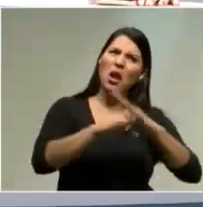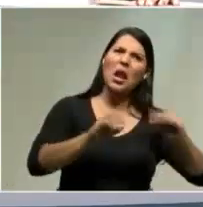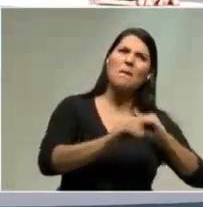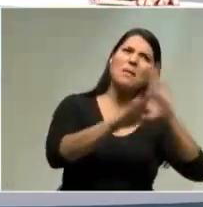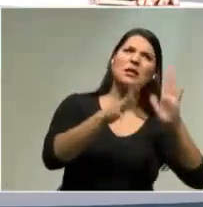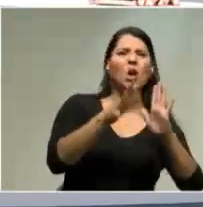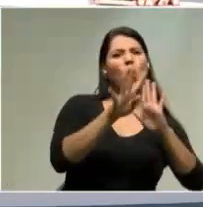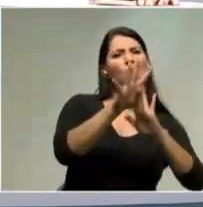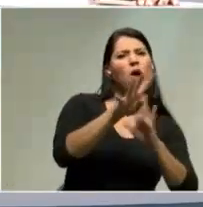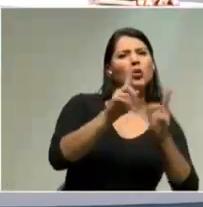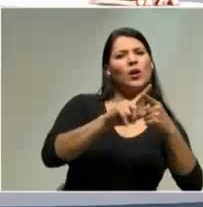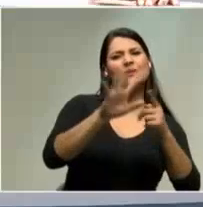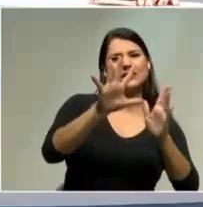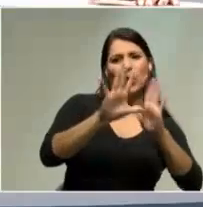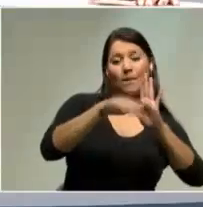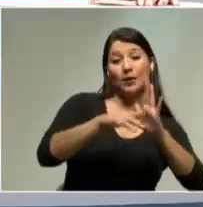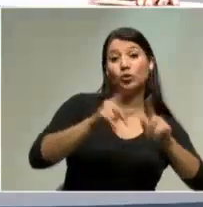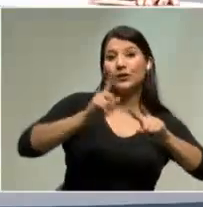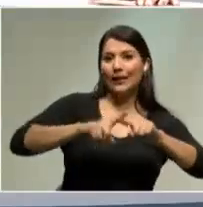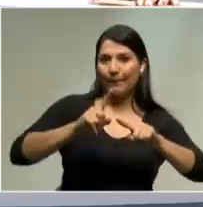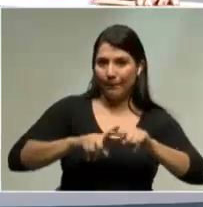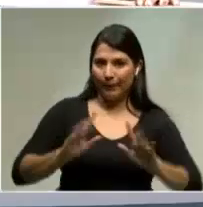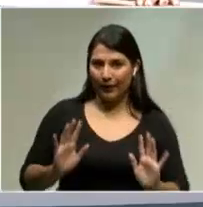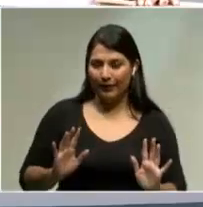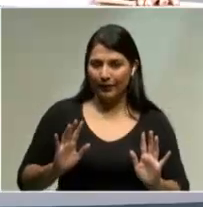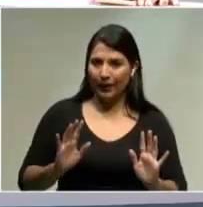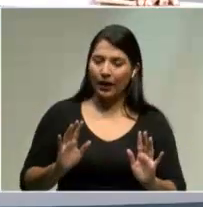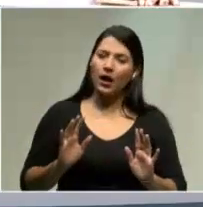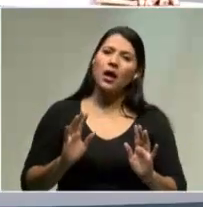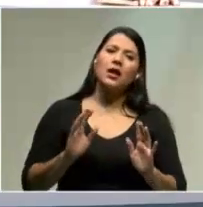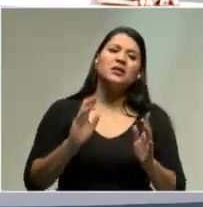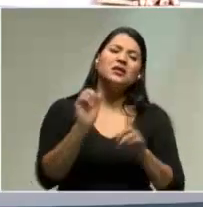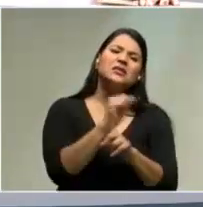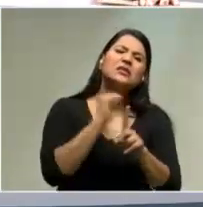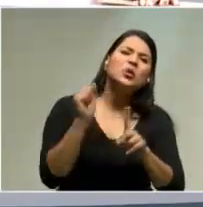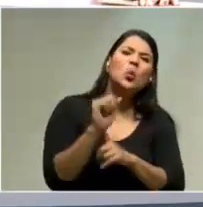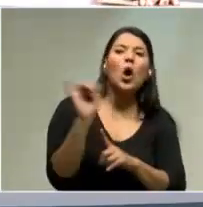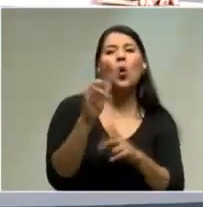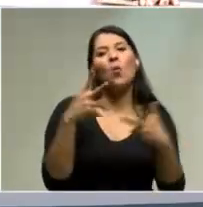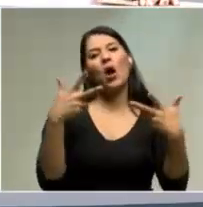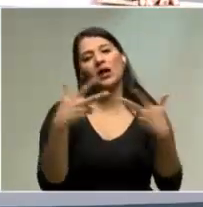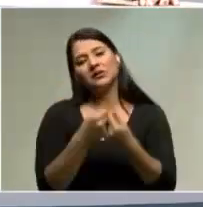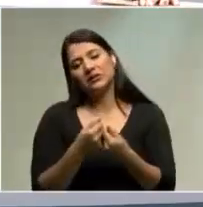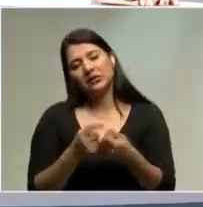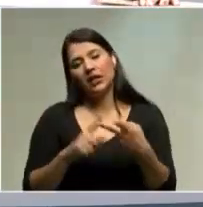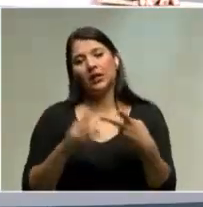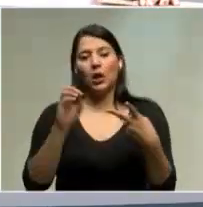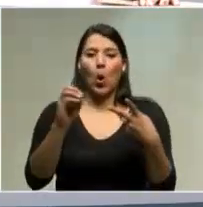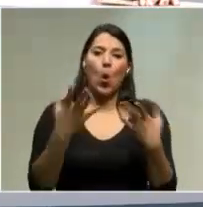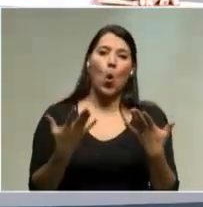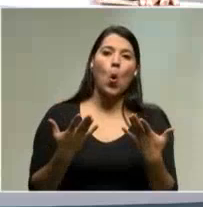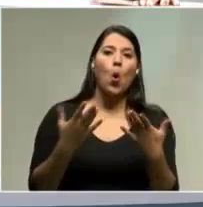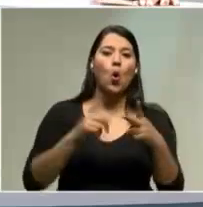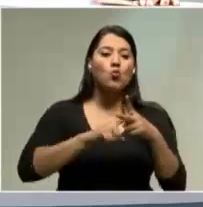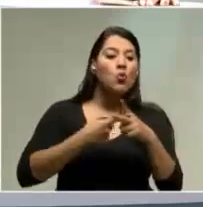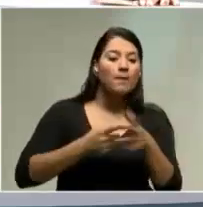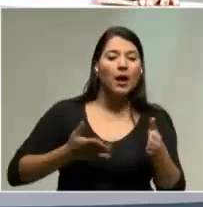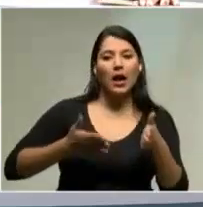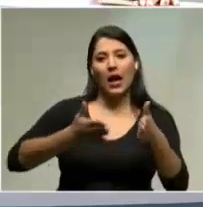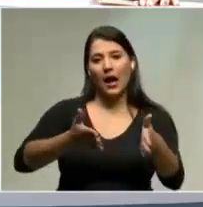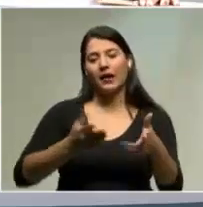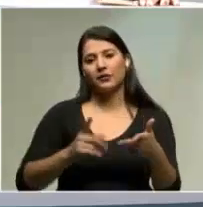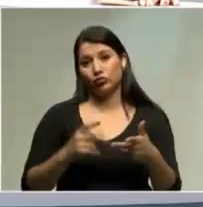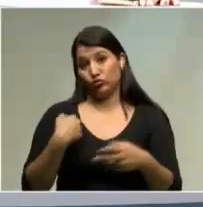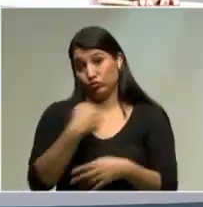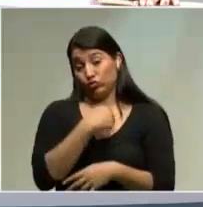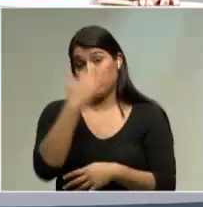ser de 4 a 5 minutos, dependiendo obviamente de factores como accidentes viales, como reparaciones de la ruta.